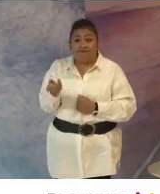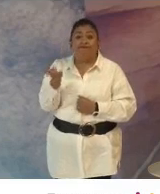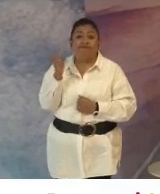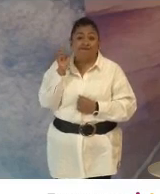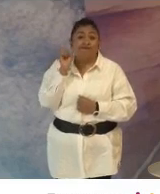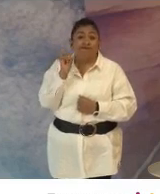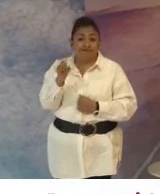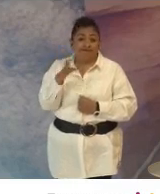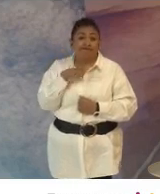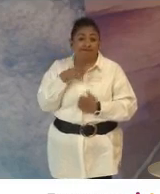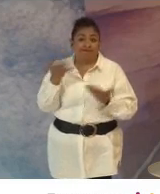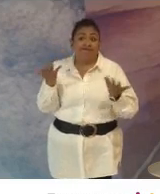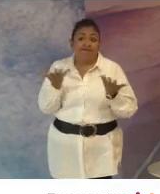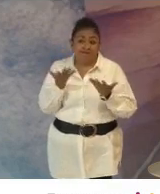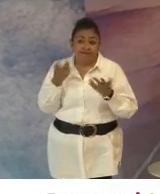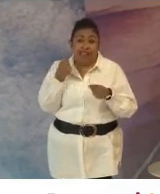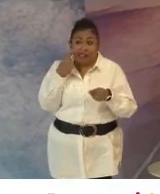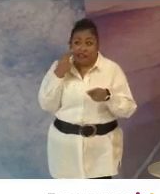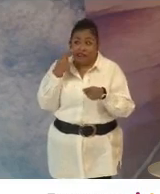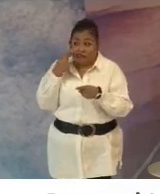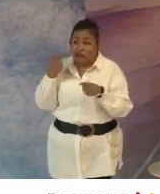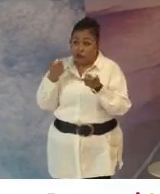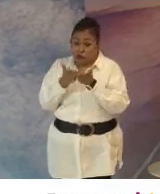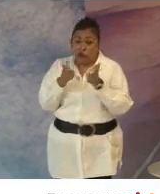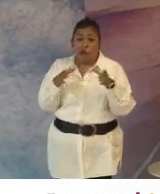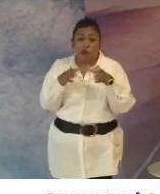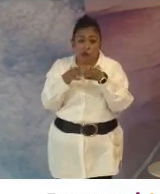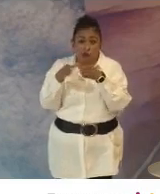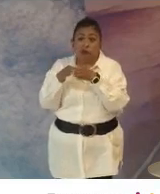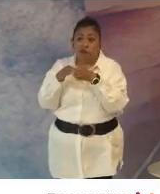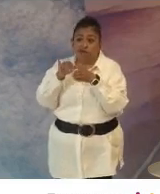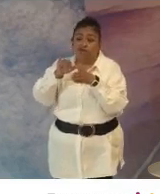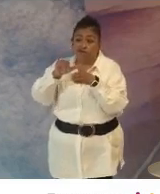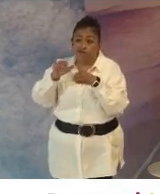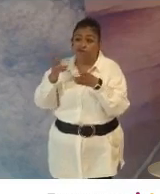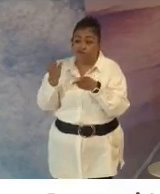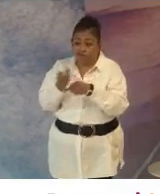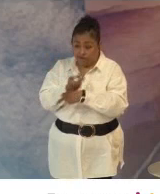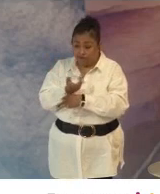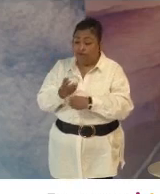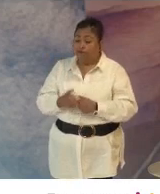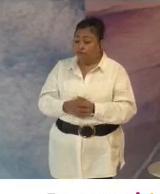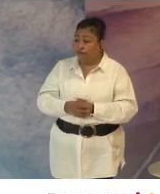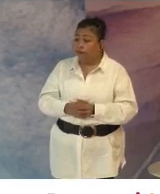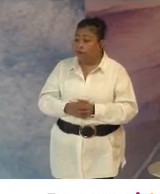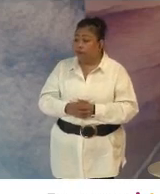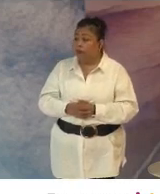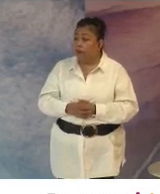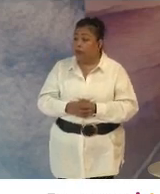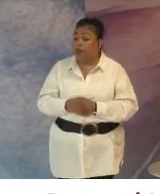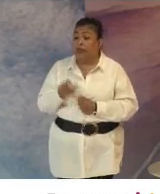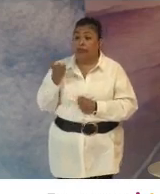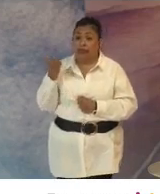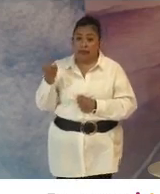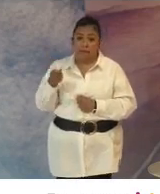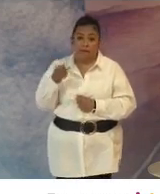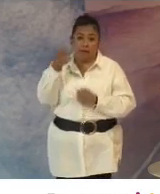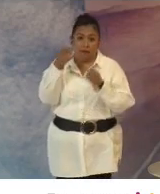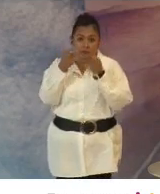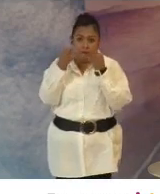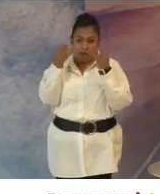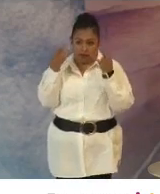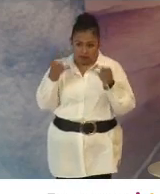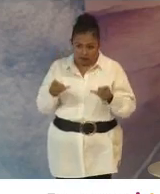manera adecuada, de manera colectiva. Y esta es la primera